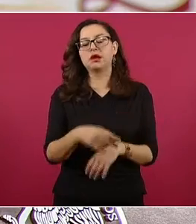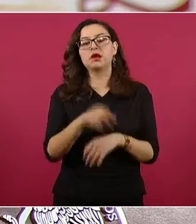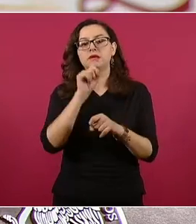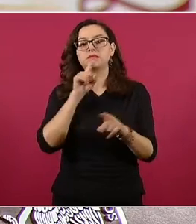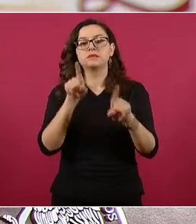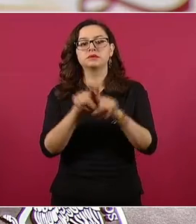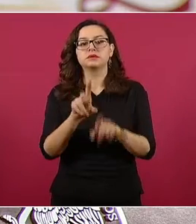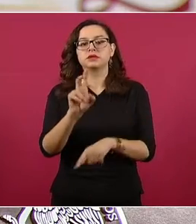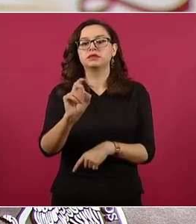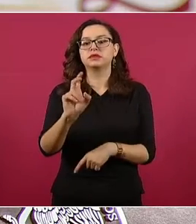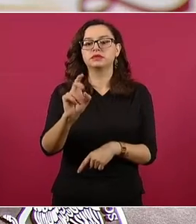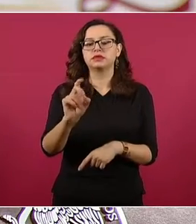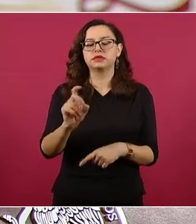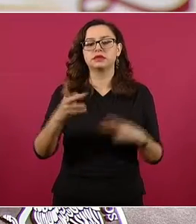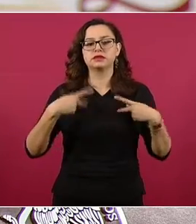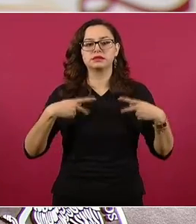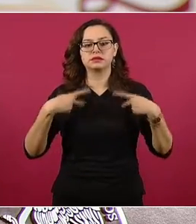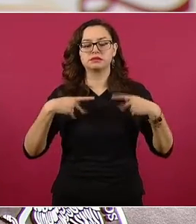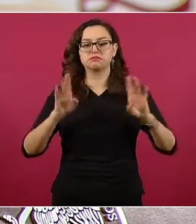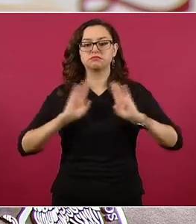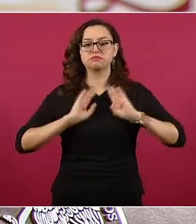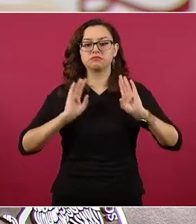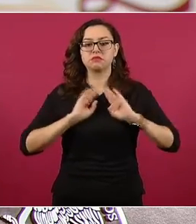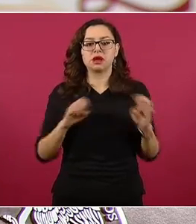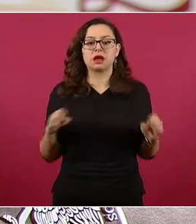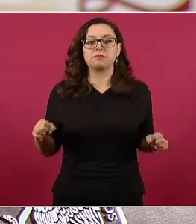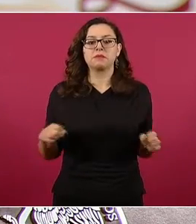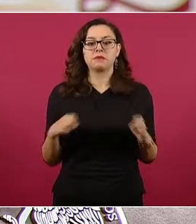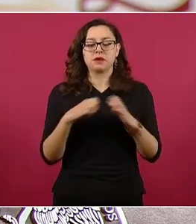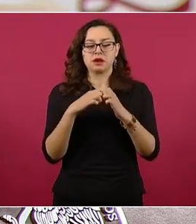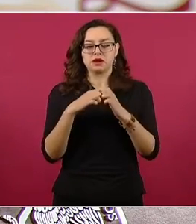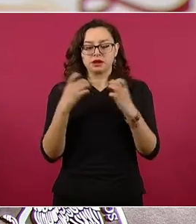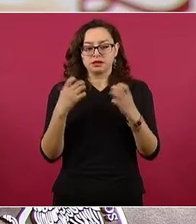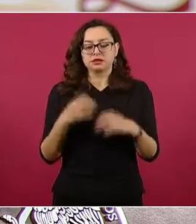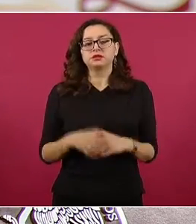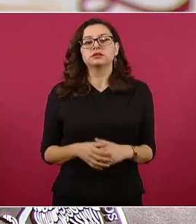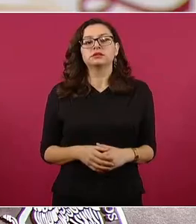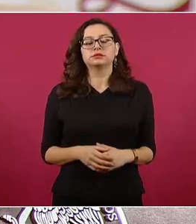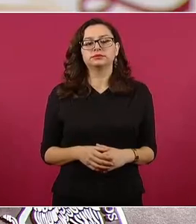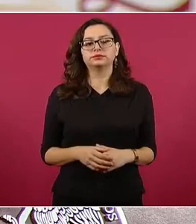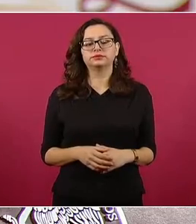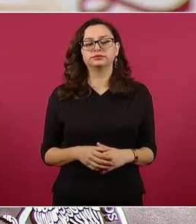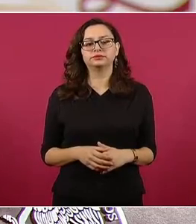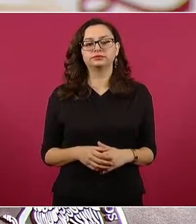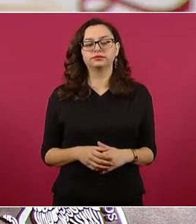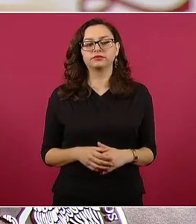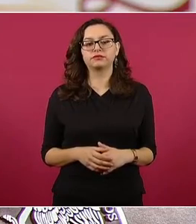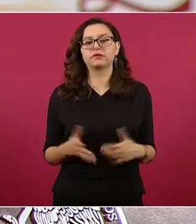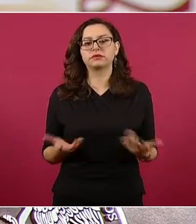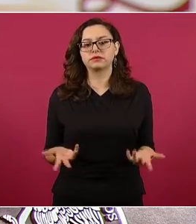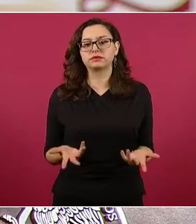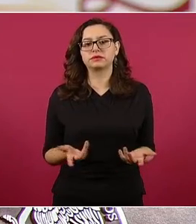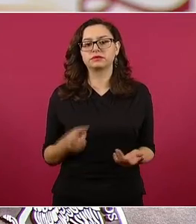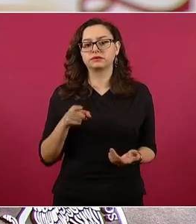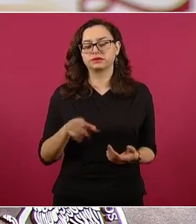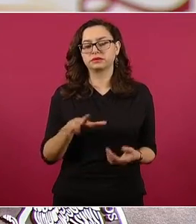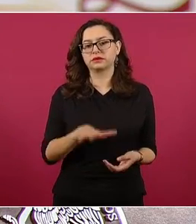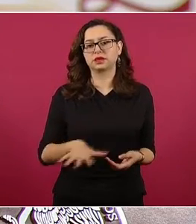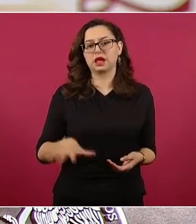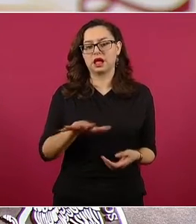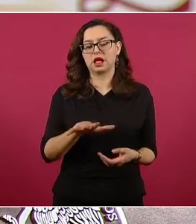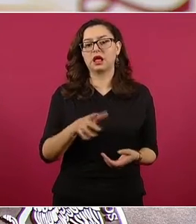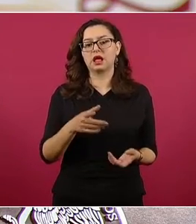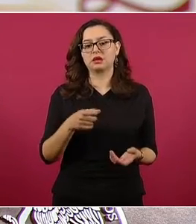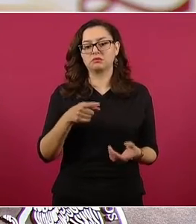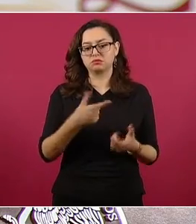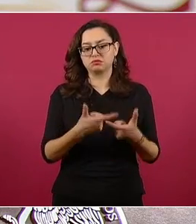del equipo de respuesta inmediata a emergencias o desastres. Este organismo especializado cuenta con capacidades para